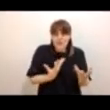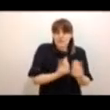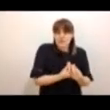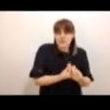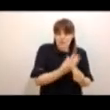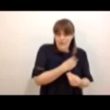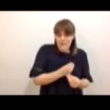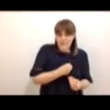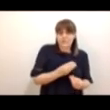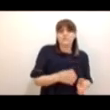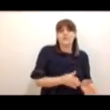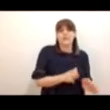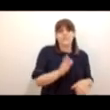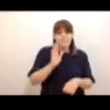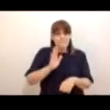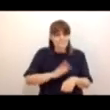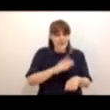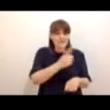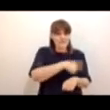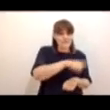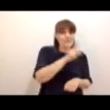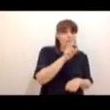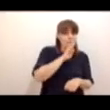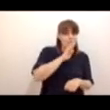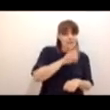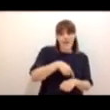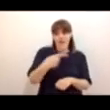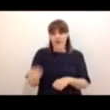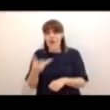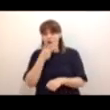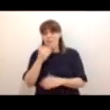en un mayor porcentaje que los varones entrevistados